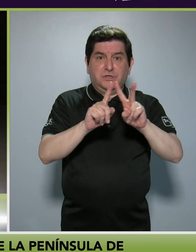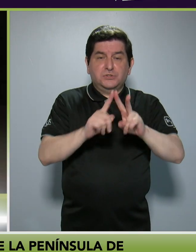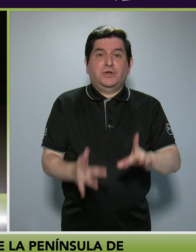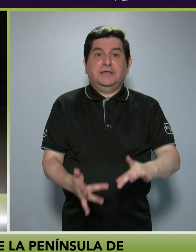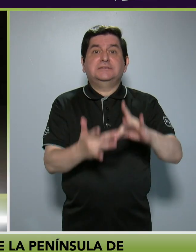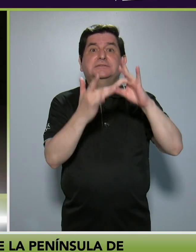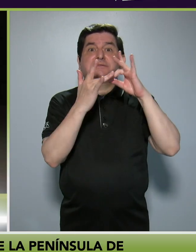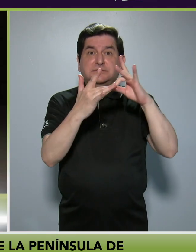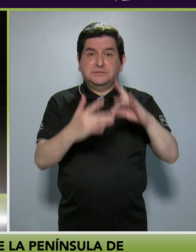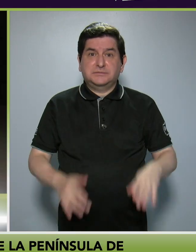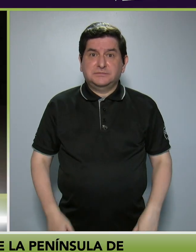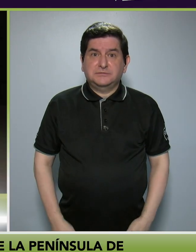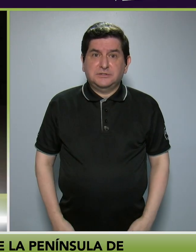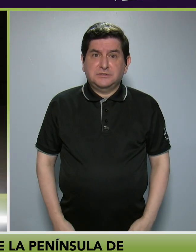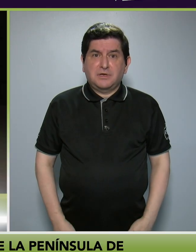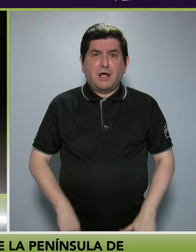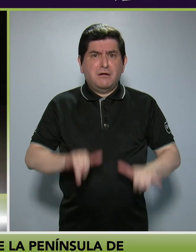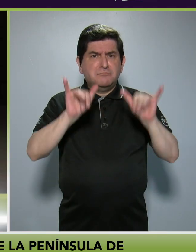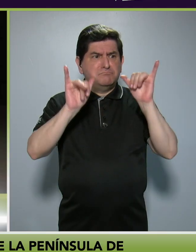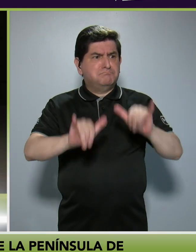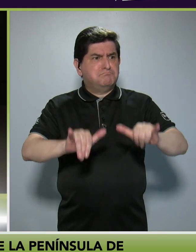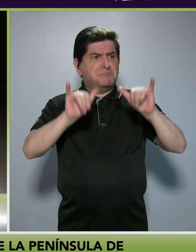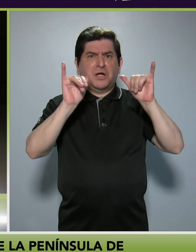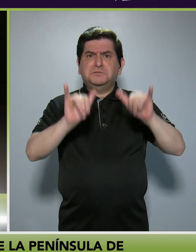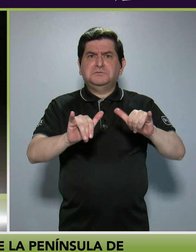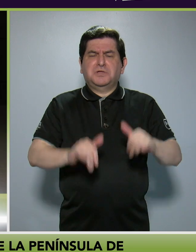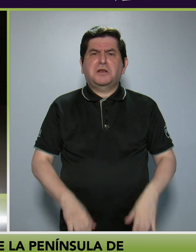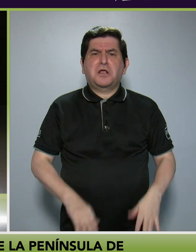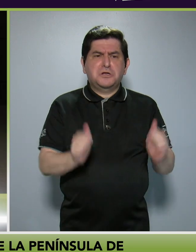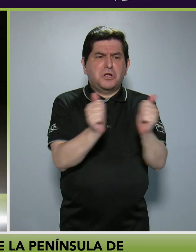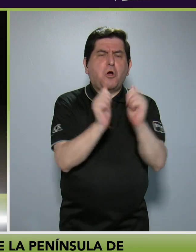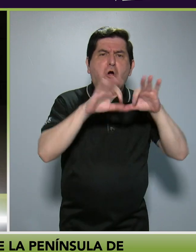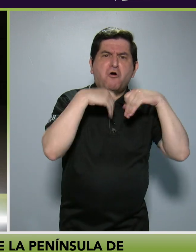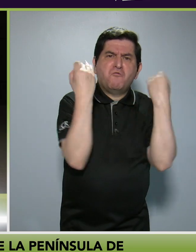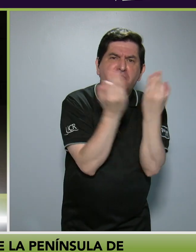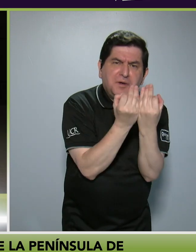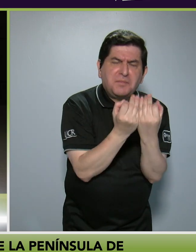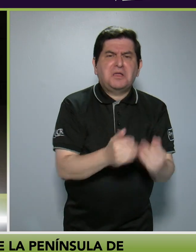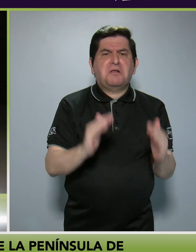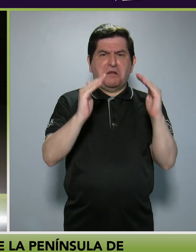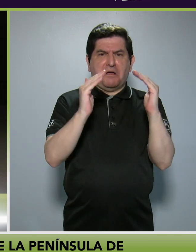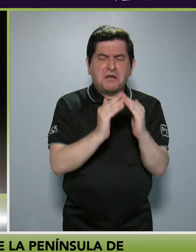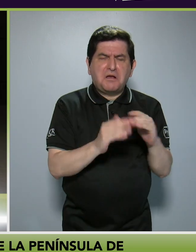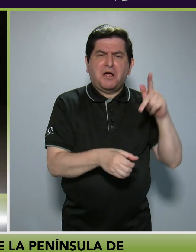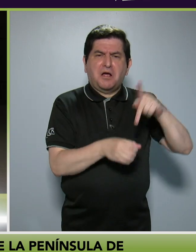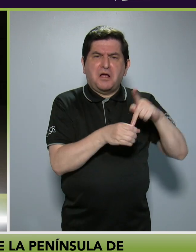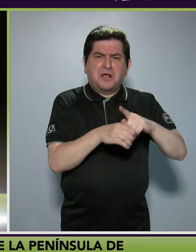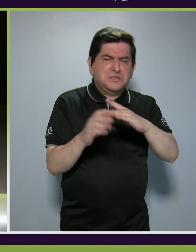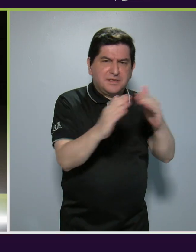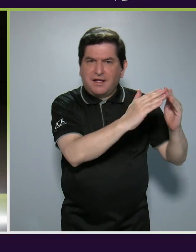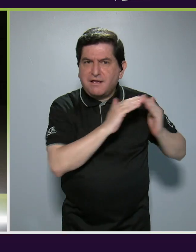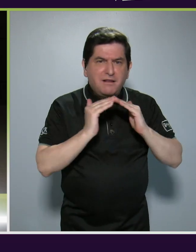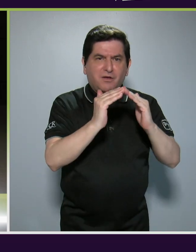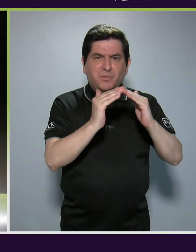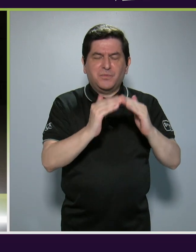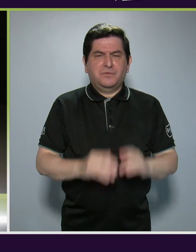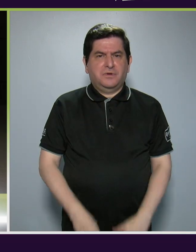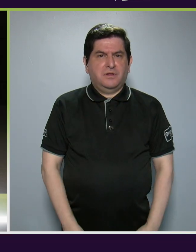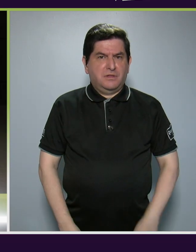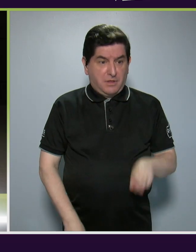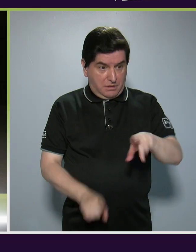particular, permanecen con sus familias, en su casa, participando en comunidad, y esto también